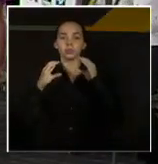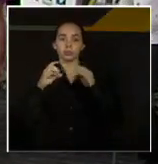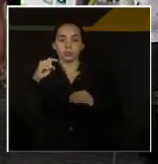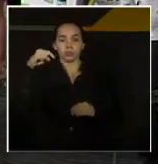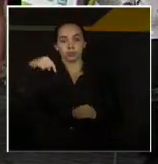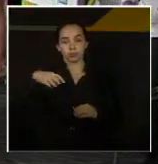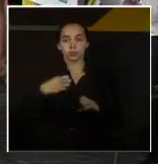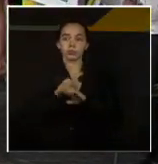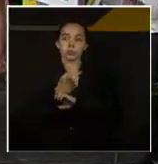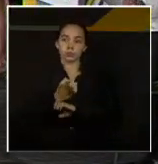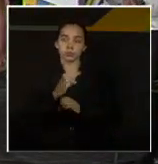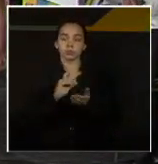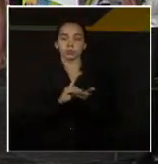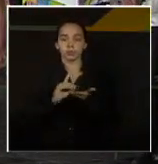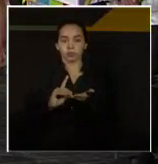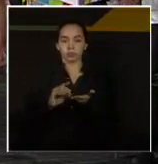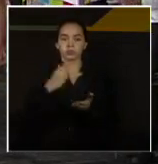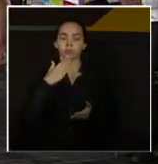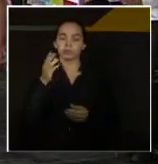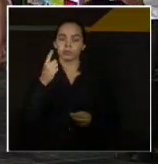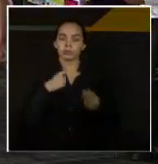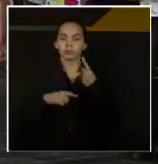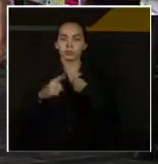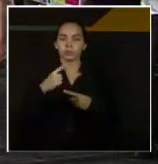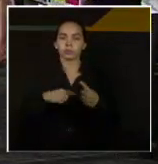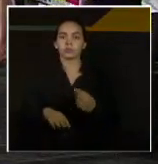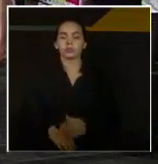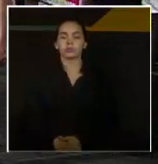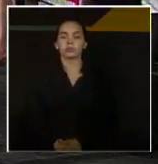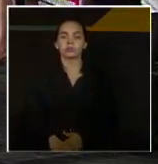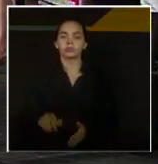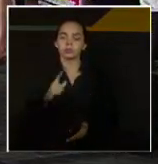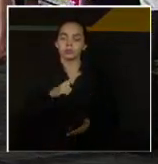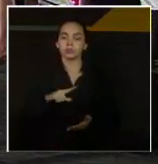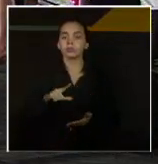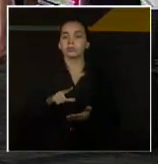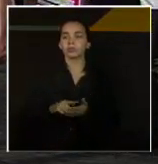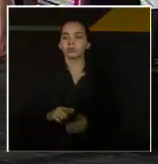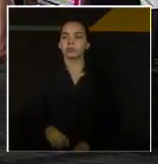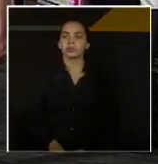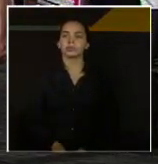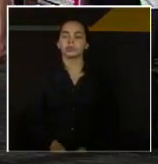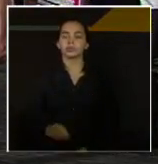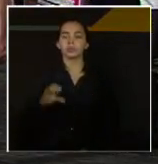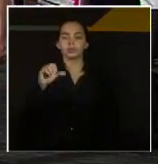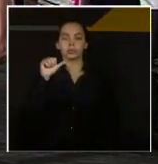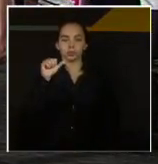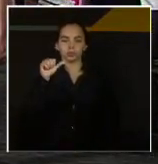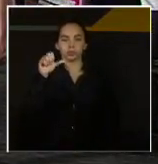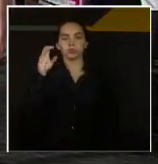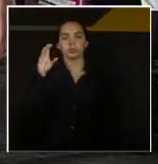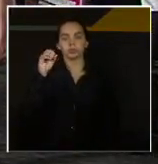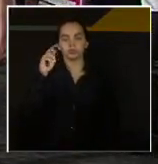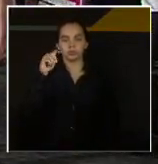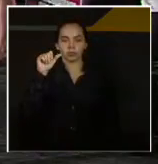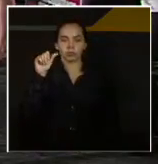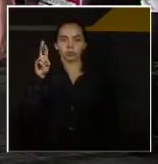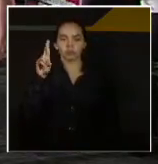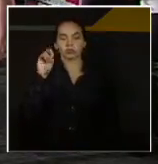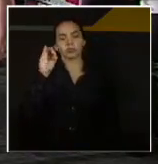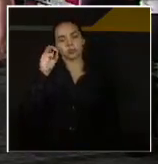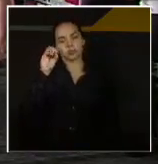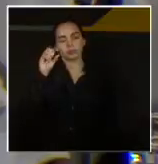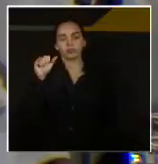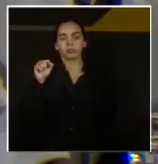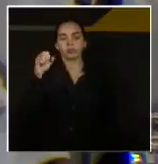Estado de Derecho. Bienvenida. Gracias. El licenciado Menofis Acosta Ríos, especialista en